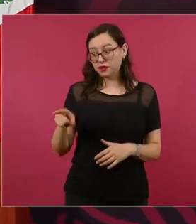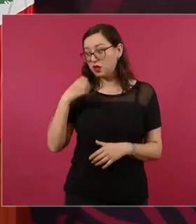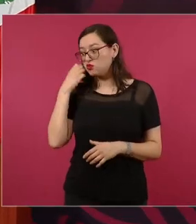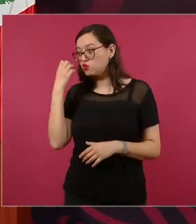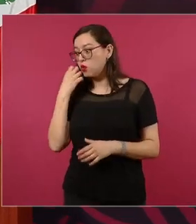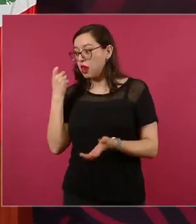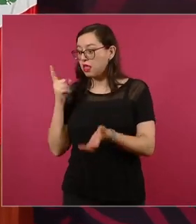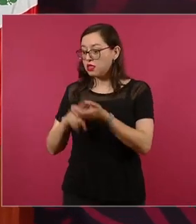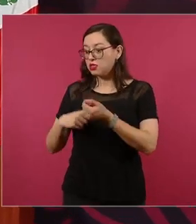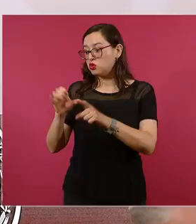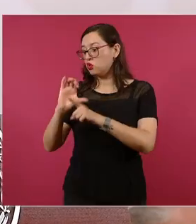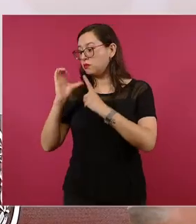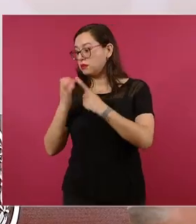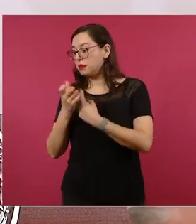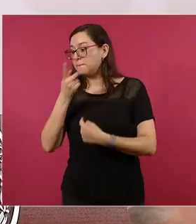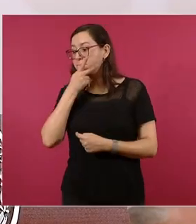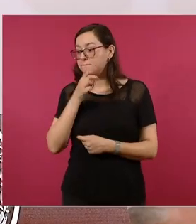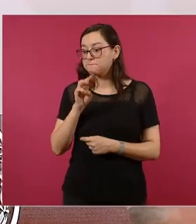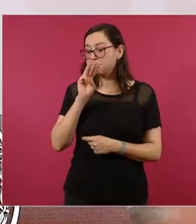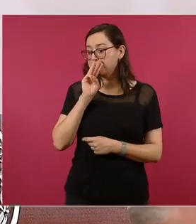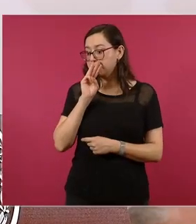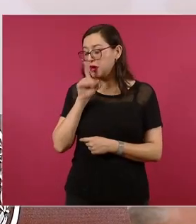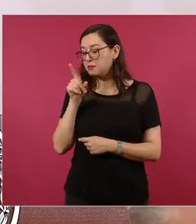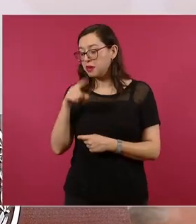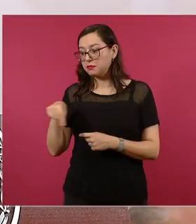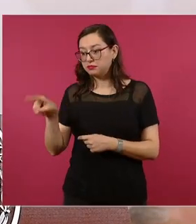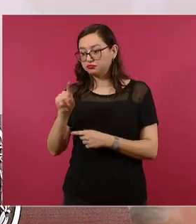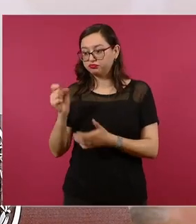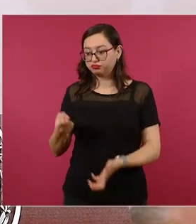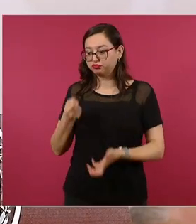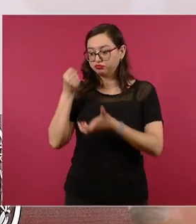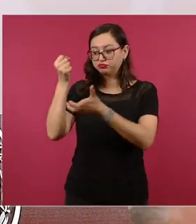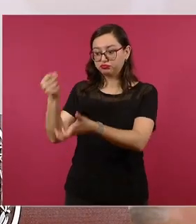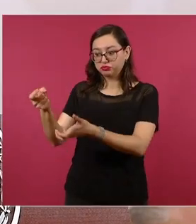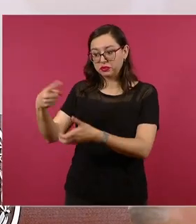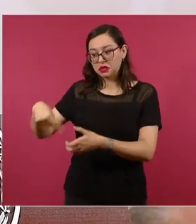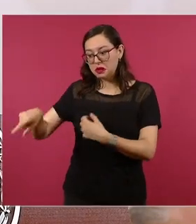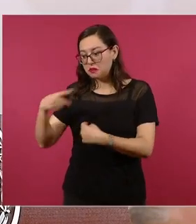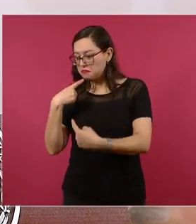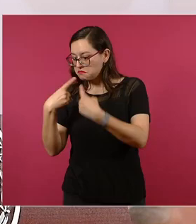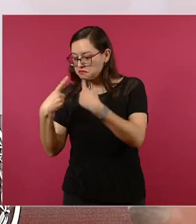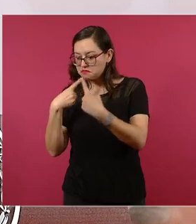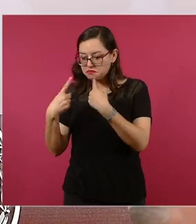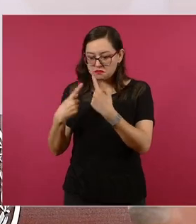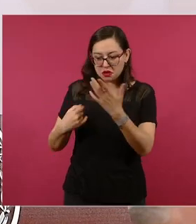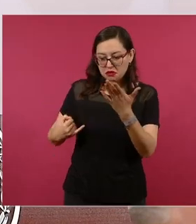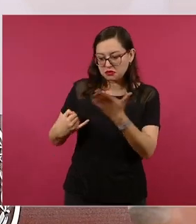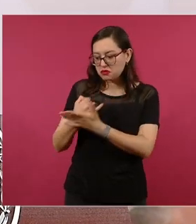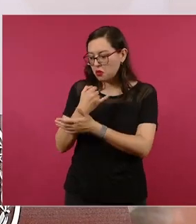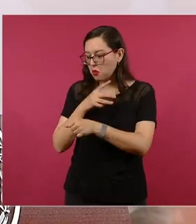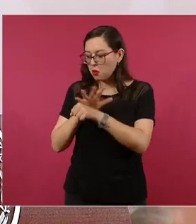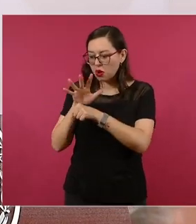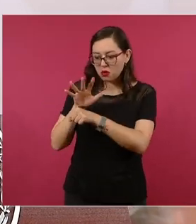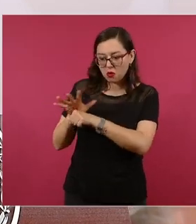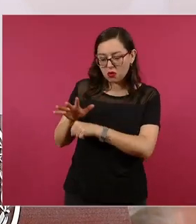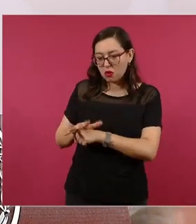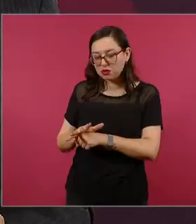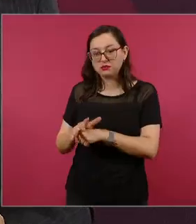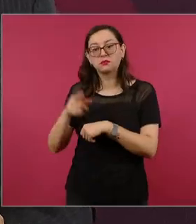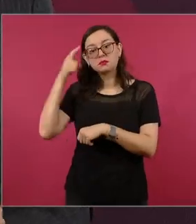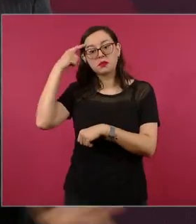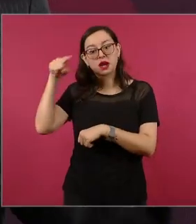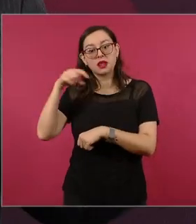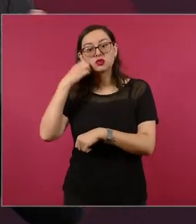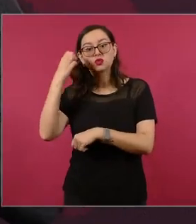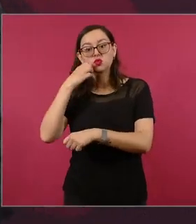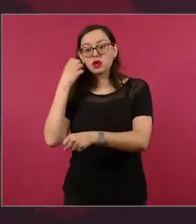corresponde y ellos, los padres de familia, resuelven en qué usar el dinero para el mantenimiento de la